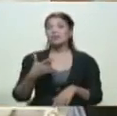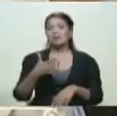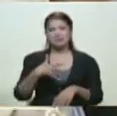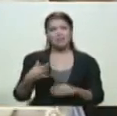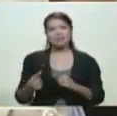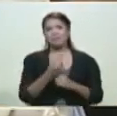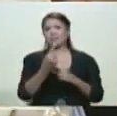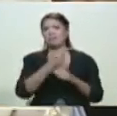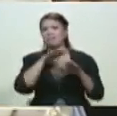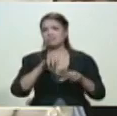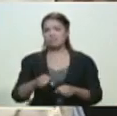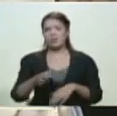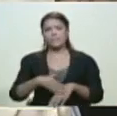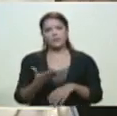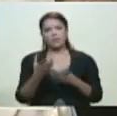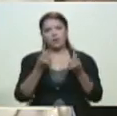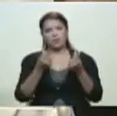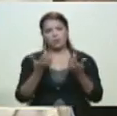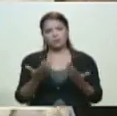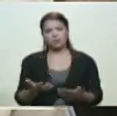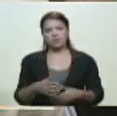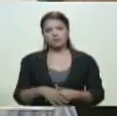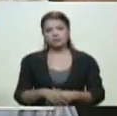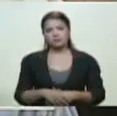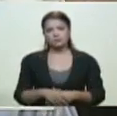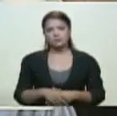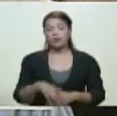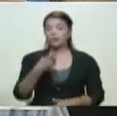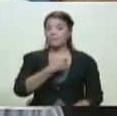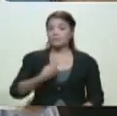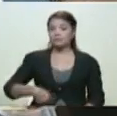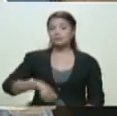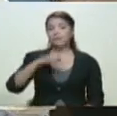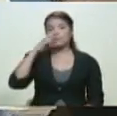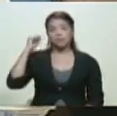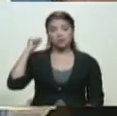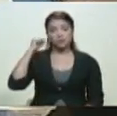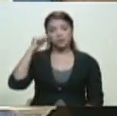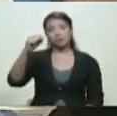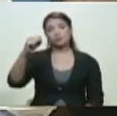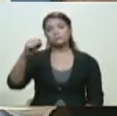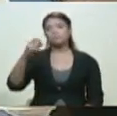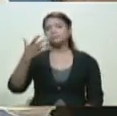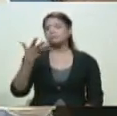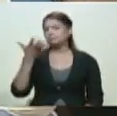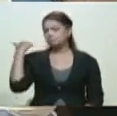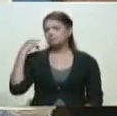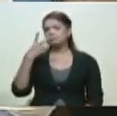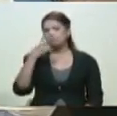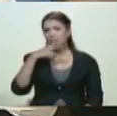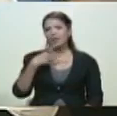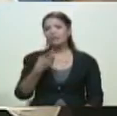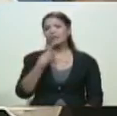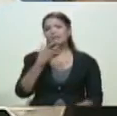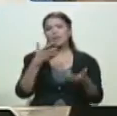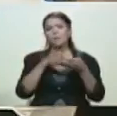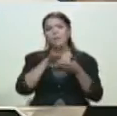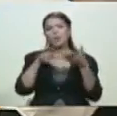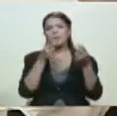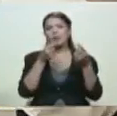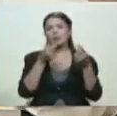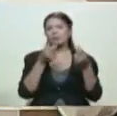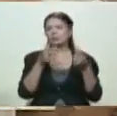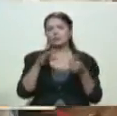agredir por la economía. Cuando el presidente Maduro hace más de 2 años hablaba de la guerra económica, no